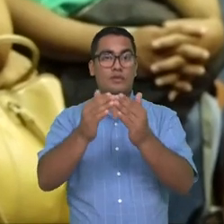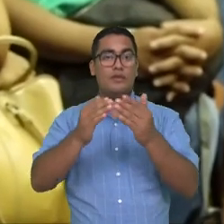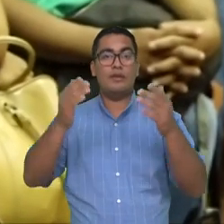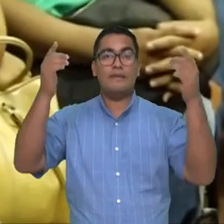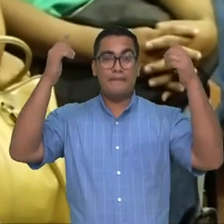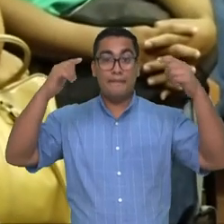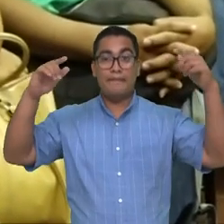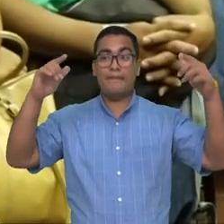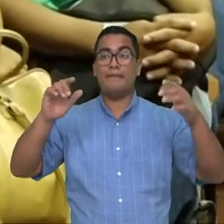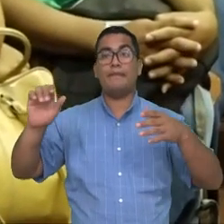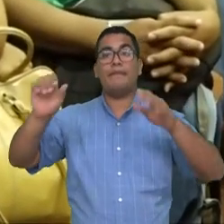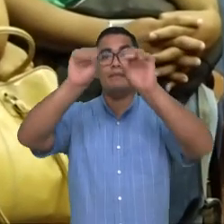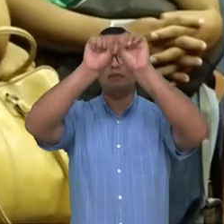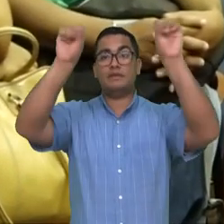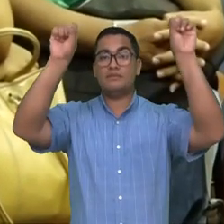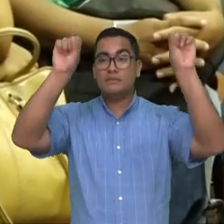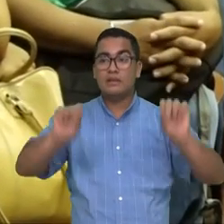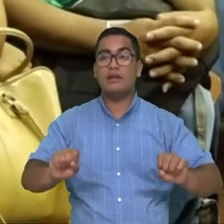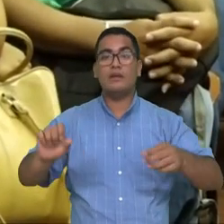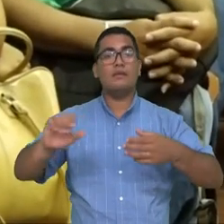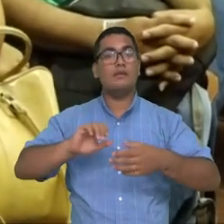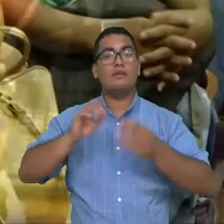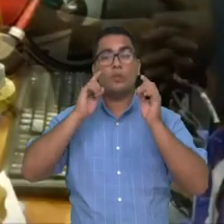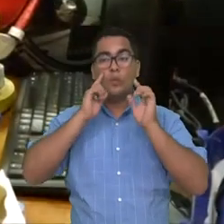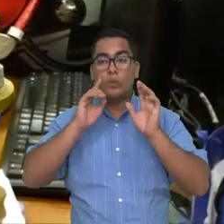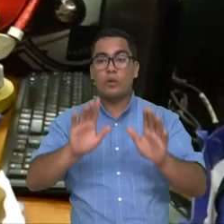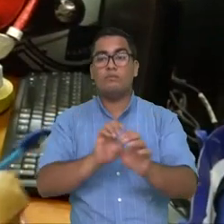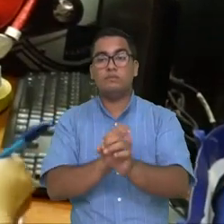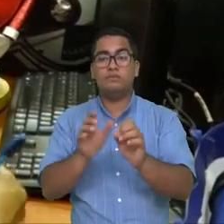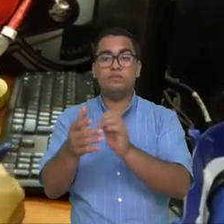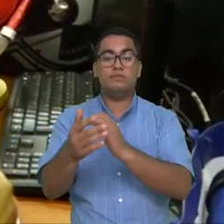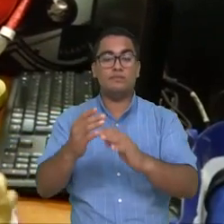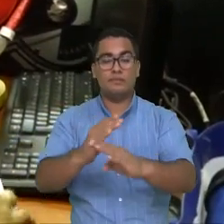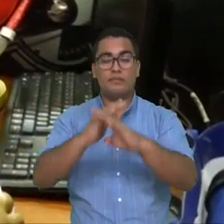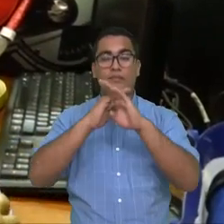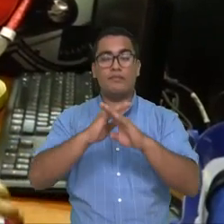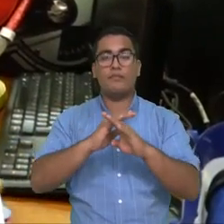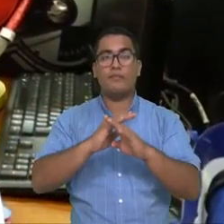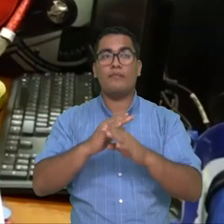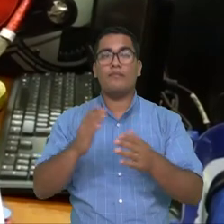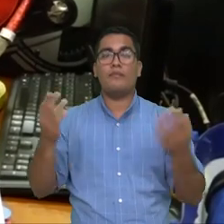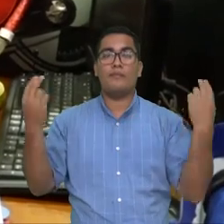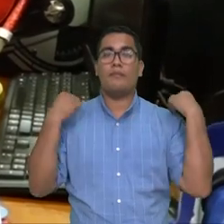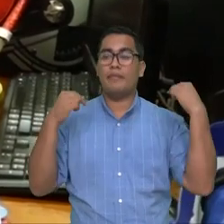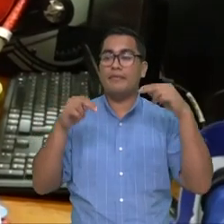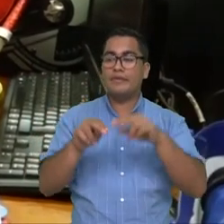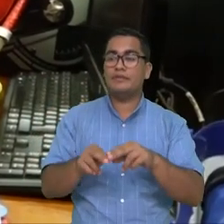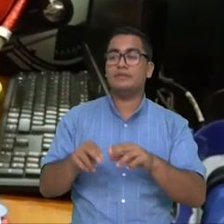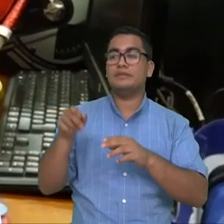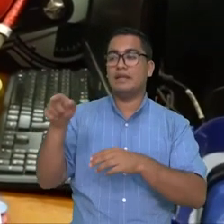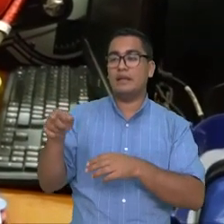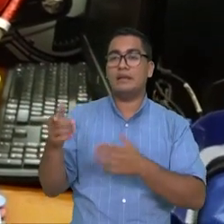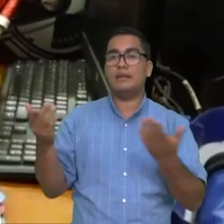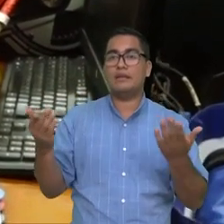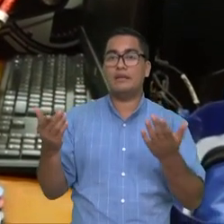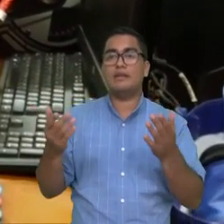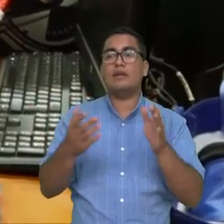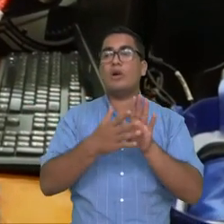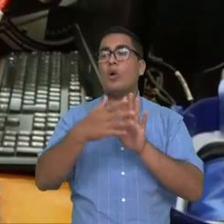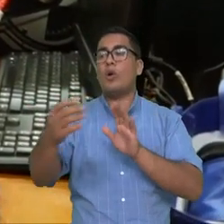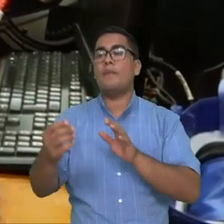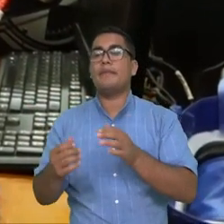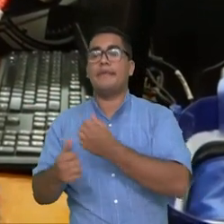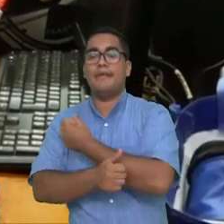de hábitos saludables para la prevención del coronavirus COVID-19 con los maestros del centro, y así hagan réplicas con